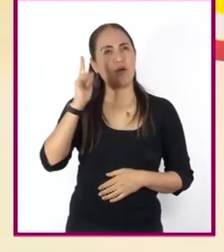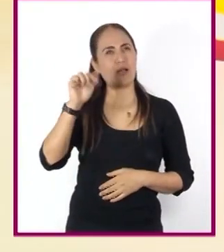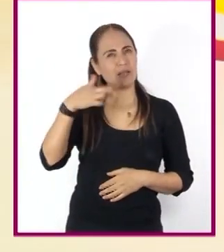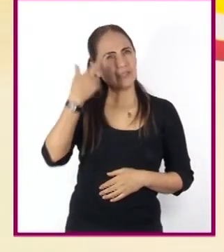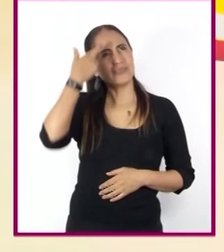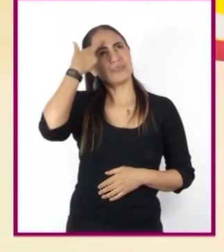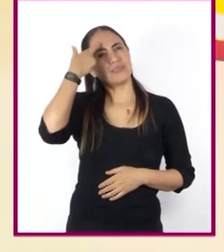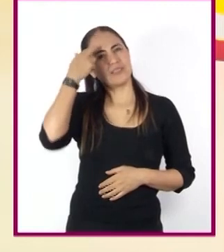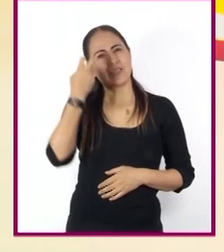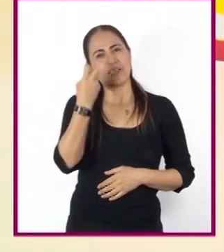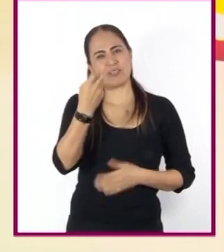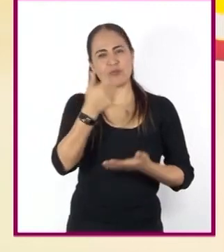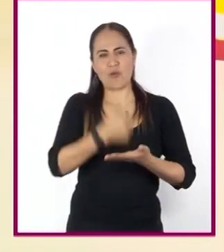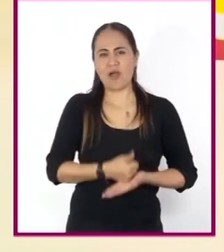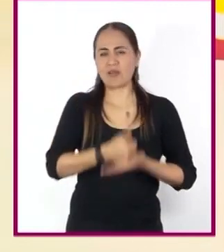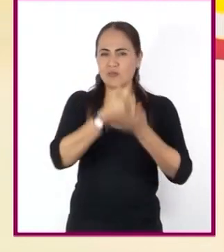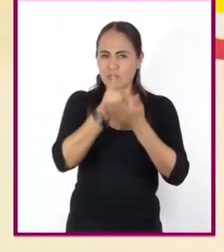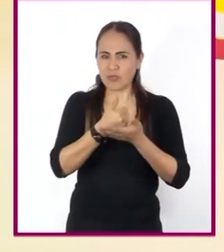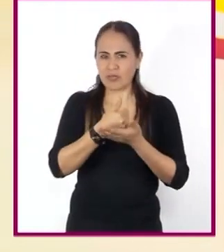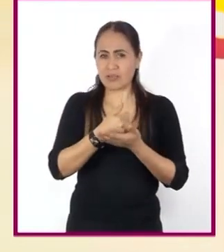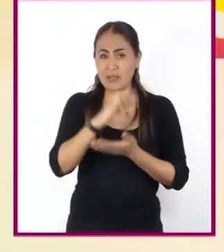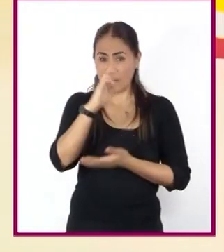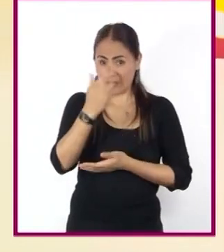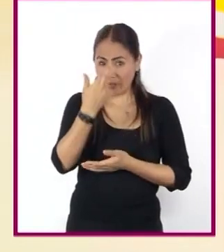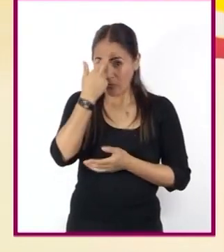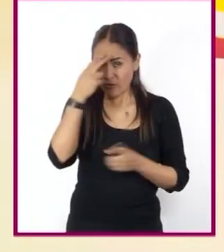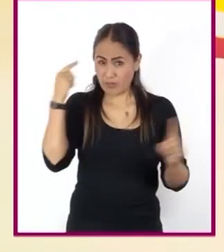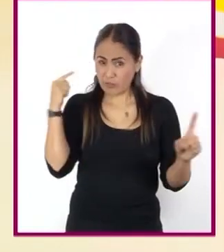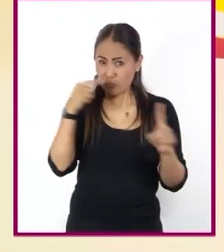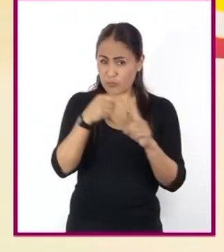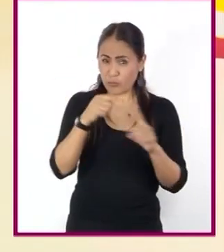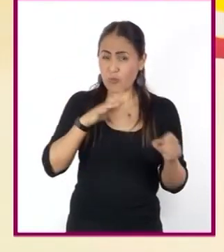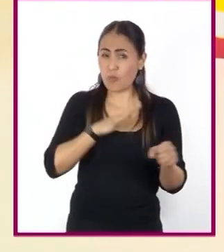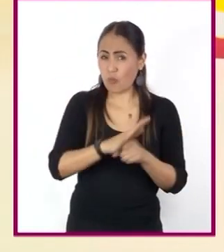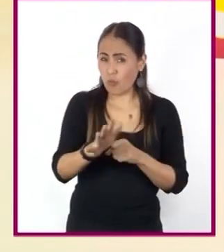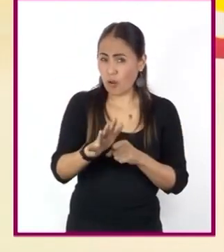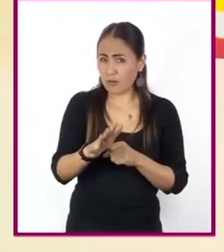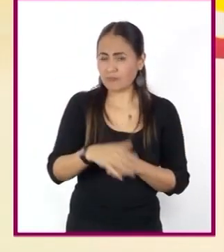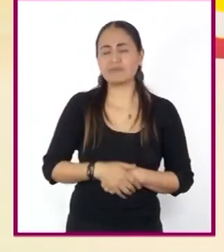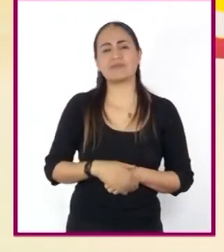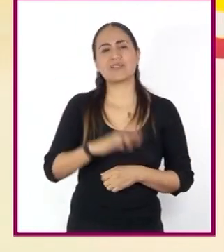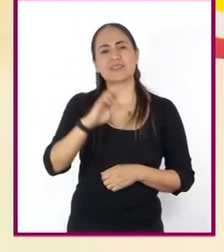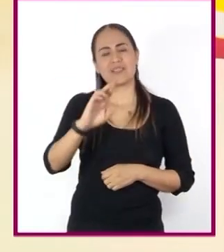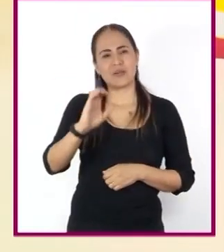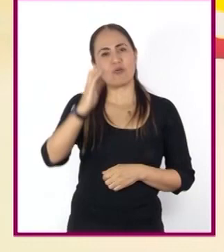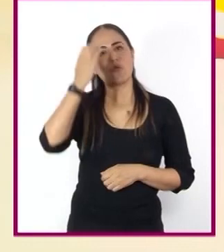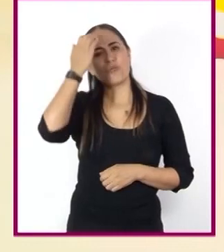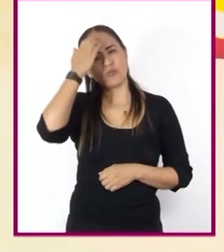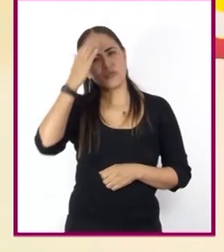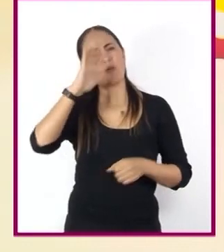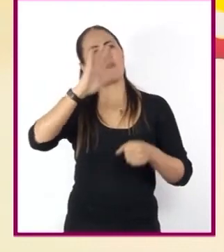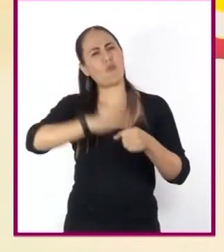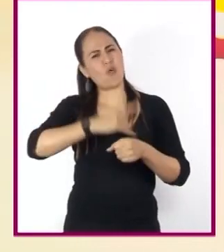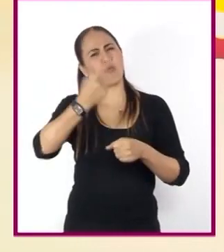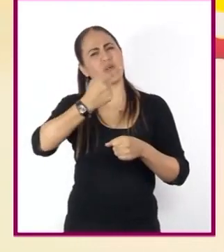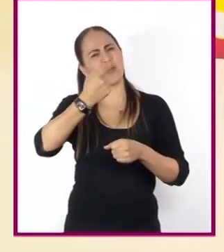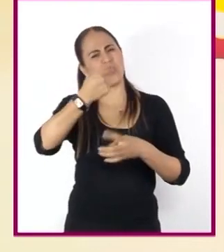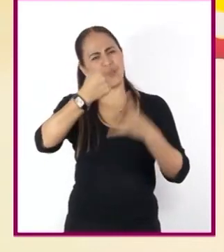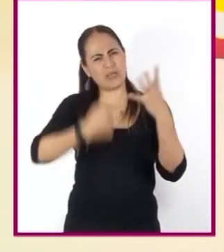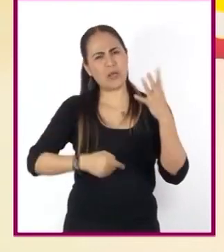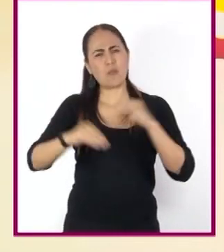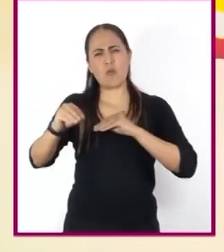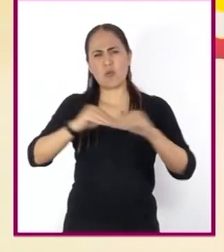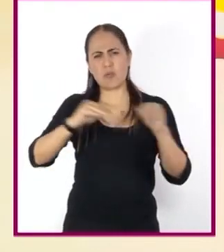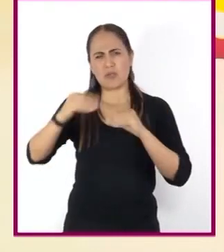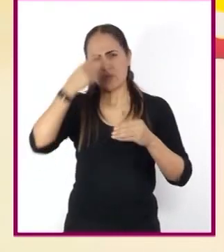de utilidad. ¿Recuerdan cuál fue nuestro propósito? Reconocer la multicausalidad del inicio del